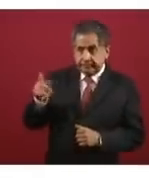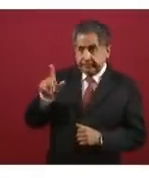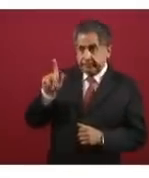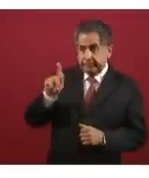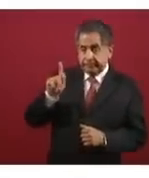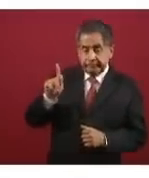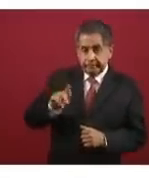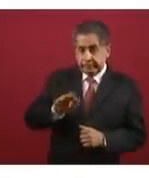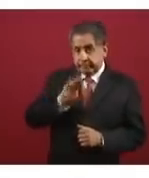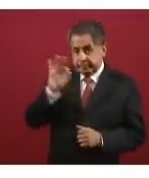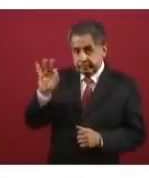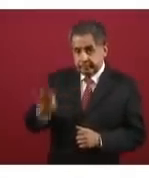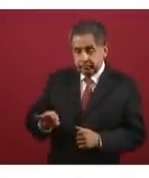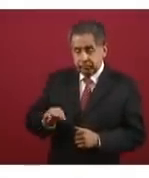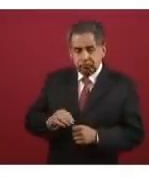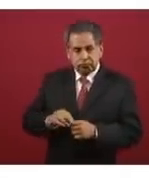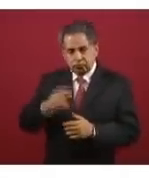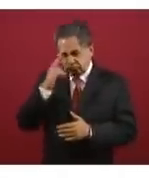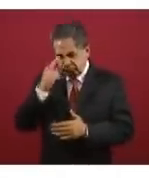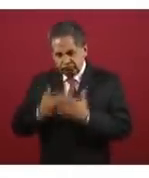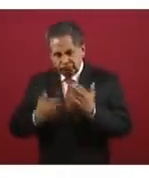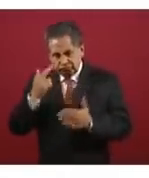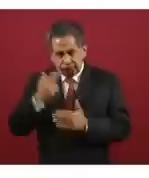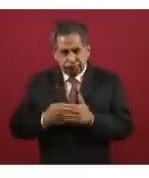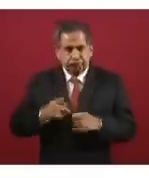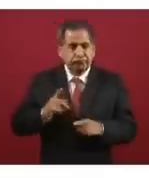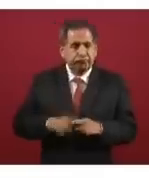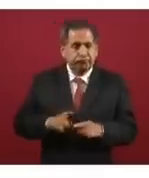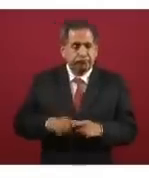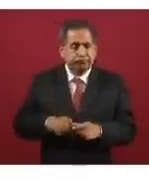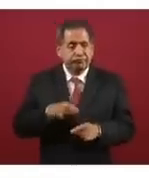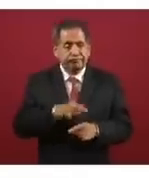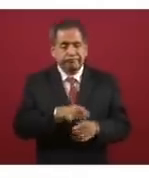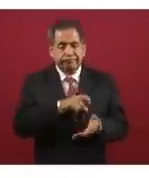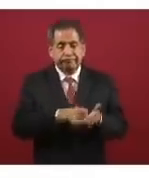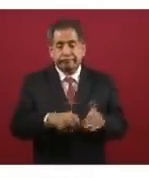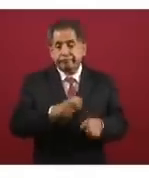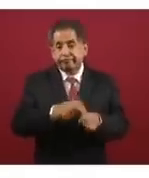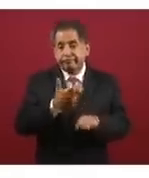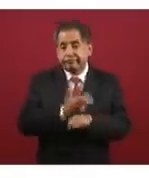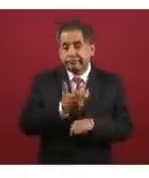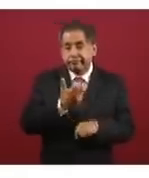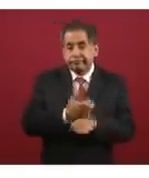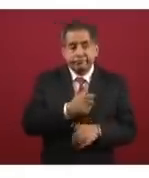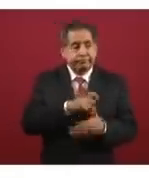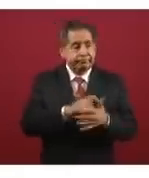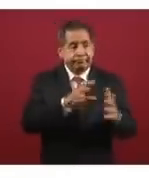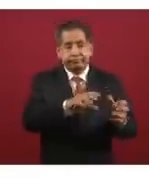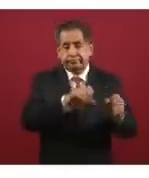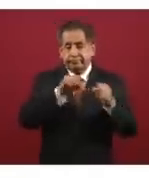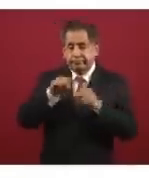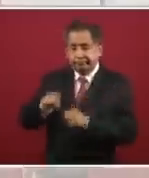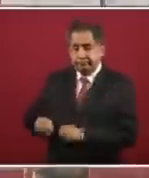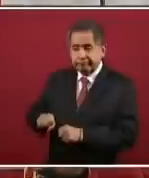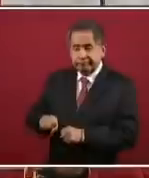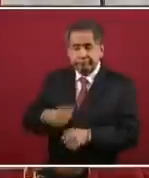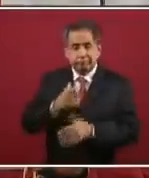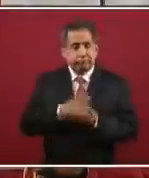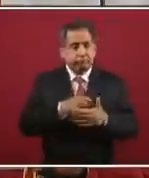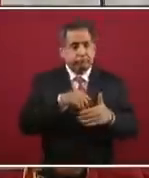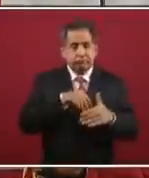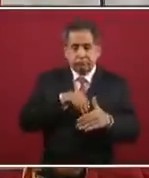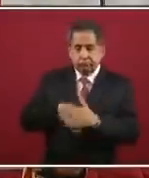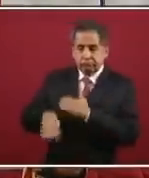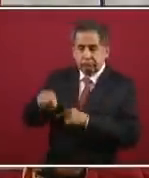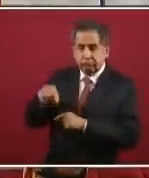armas están relacionadas con compras en los Estados Unidos, es decir, se adquieren allá, ingresan a